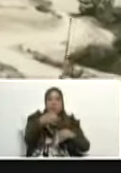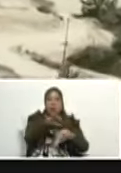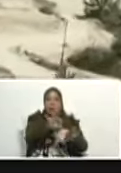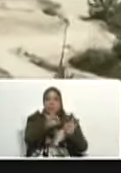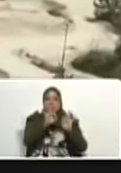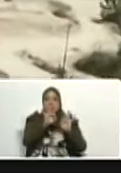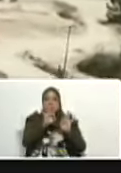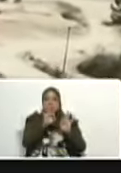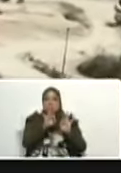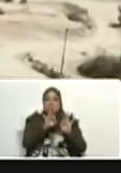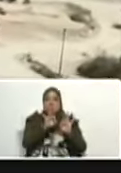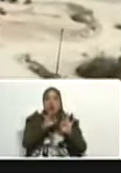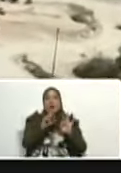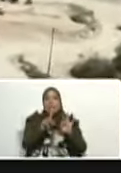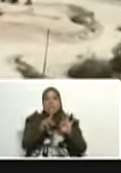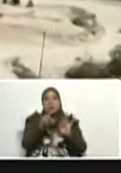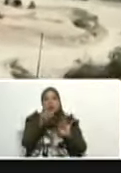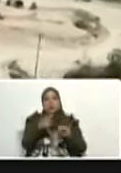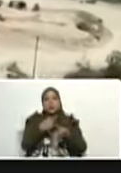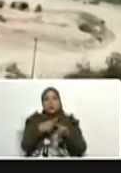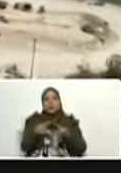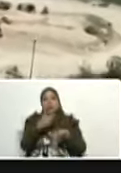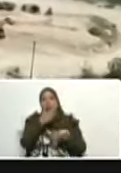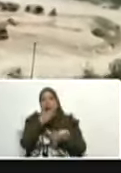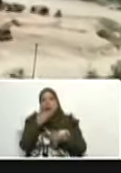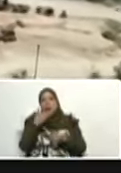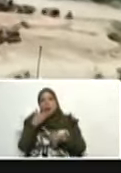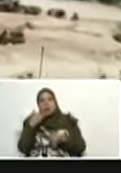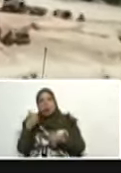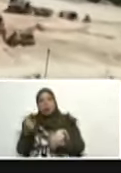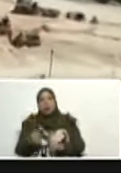Y nos traeremos las mejores